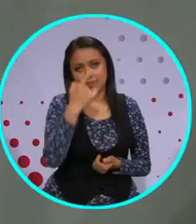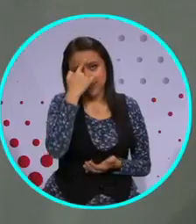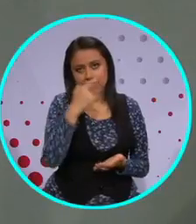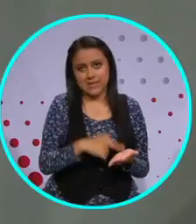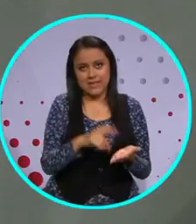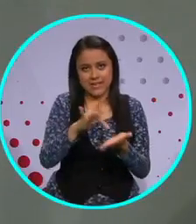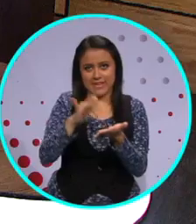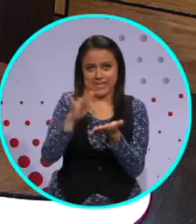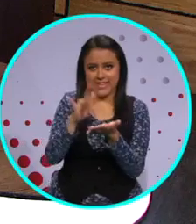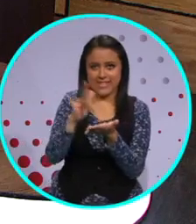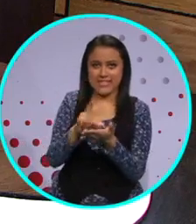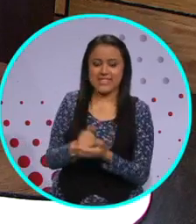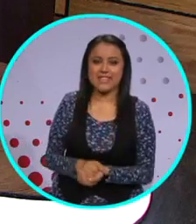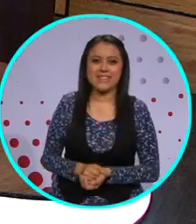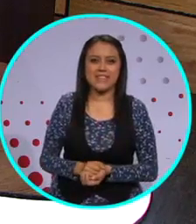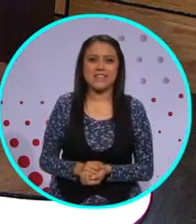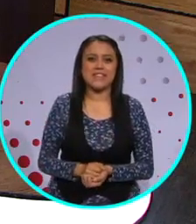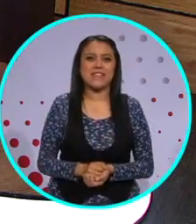y